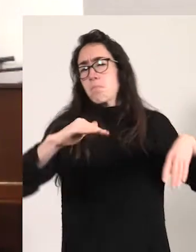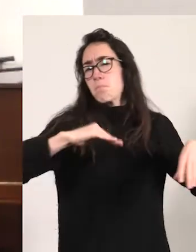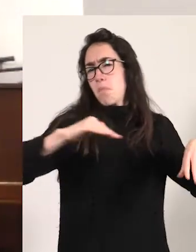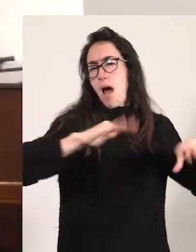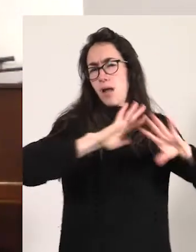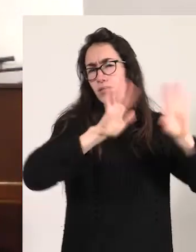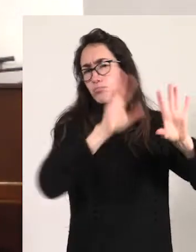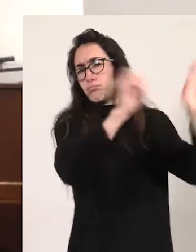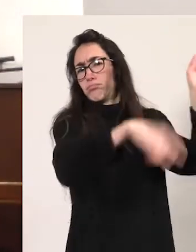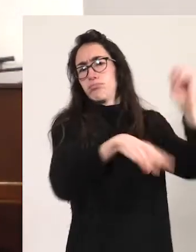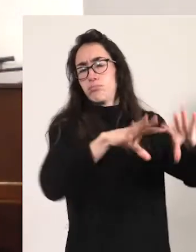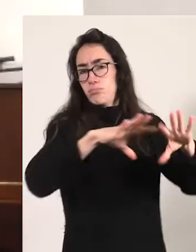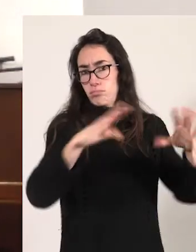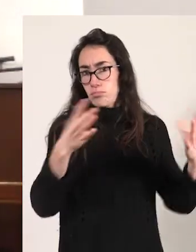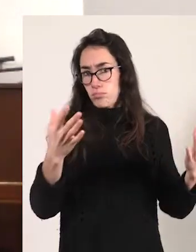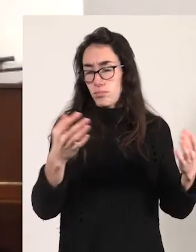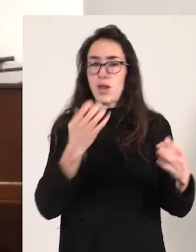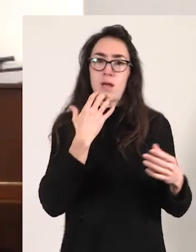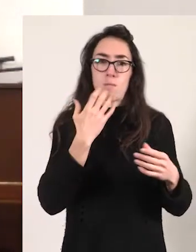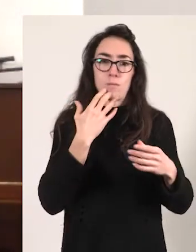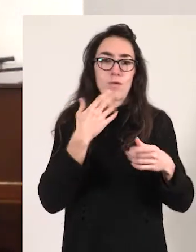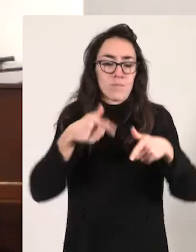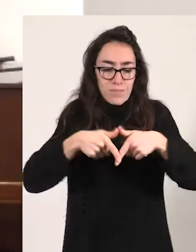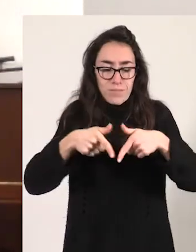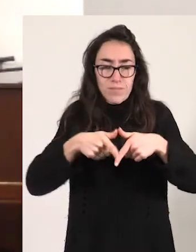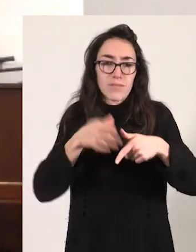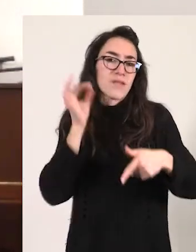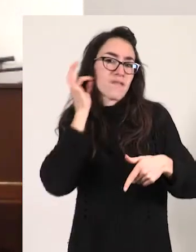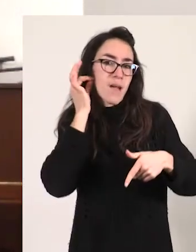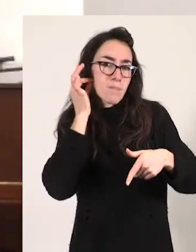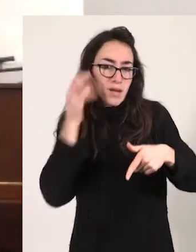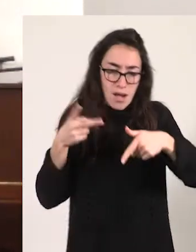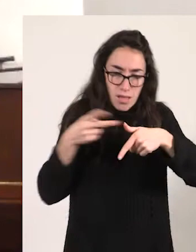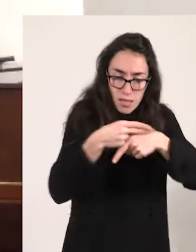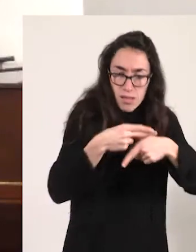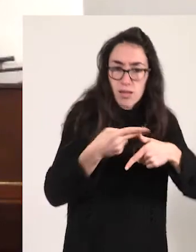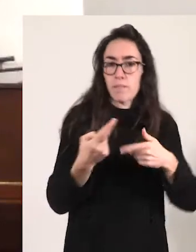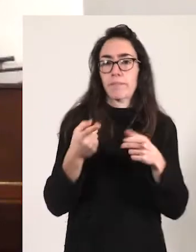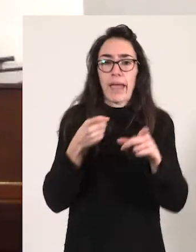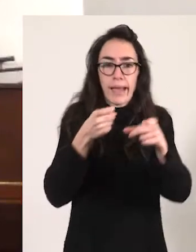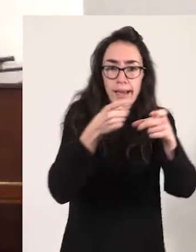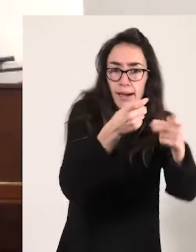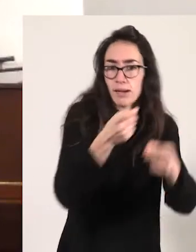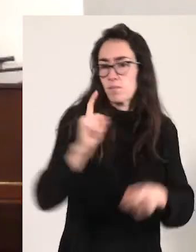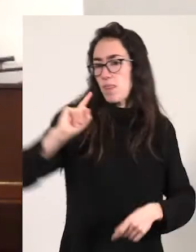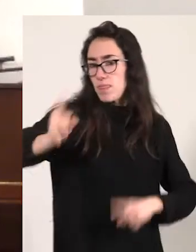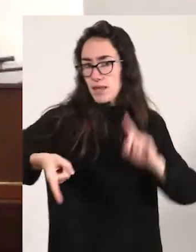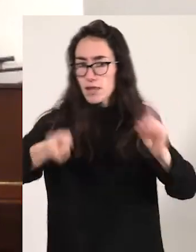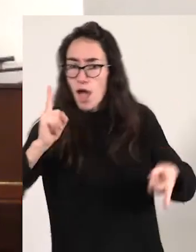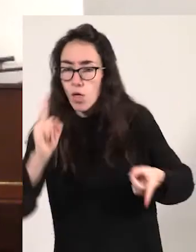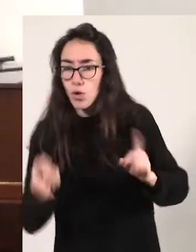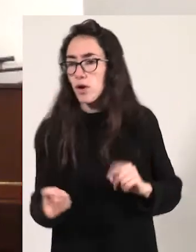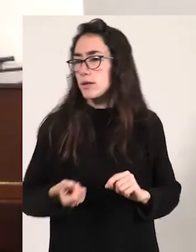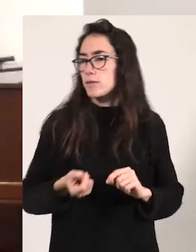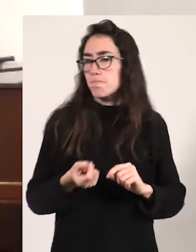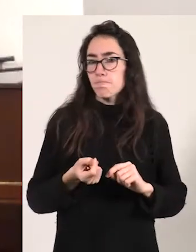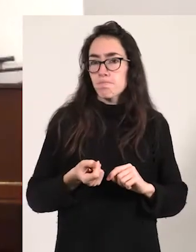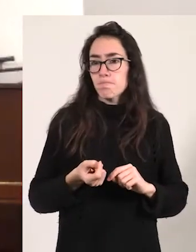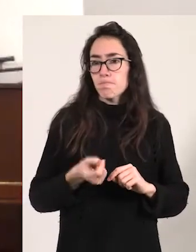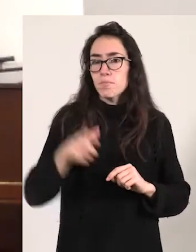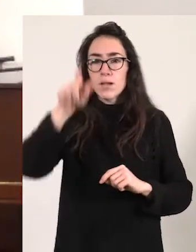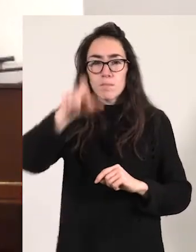cosas malísimas, ¿no? Pues desde mutilación genital femenina, guerras,